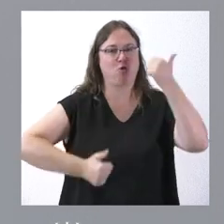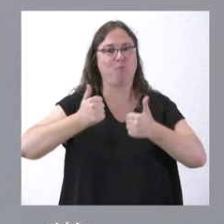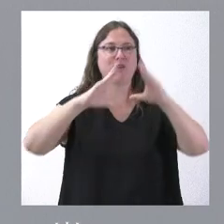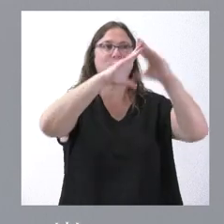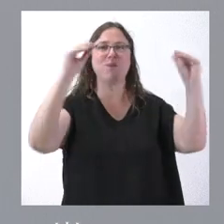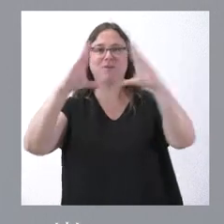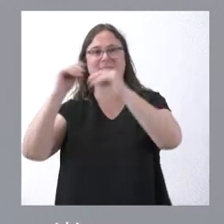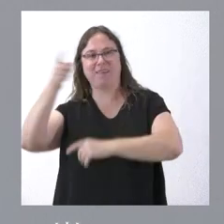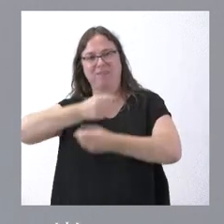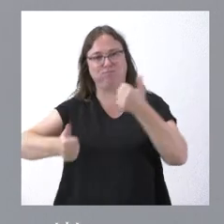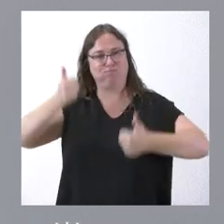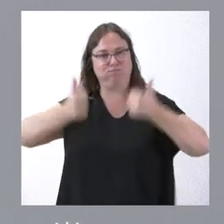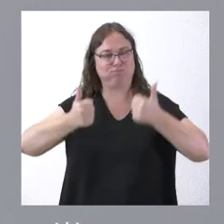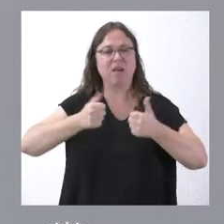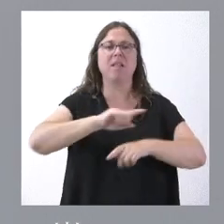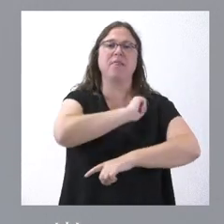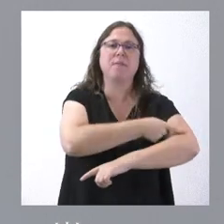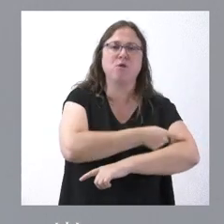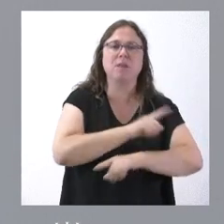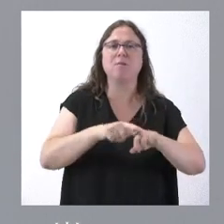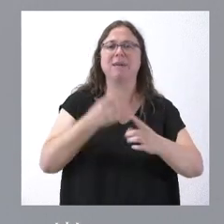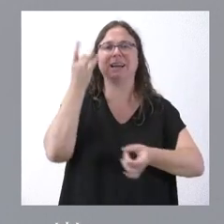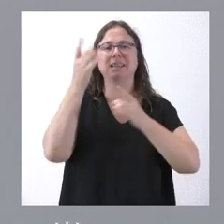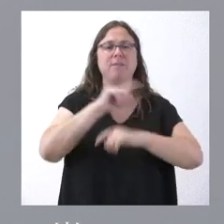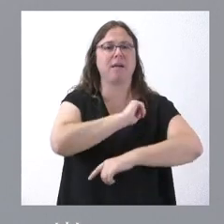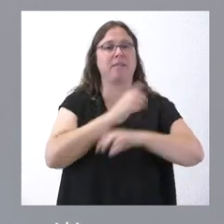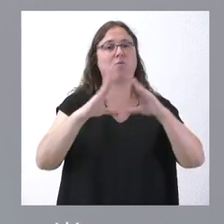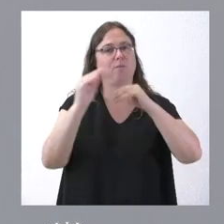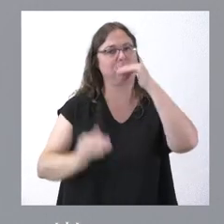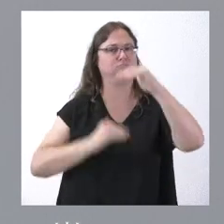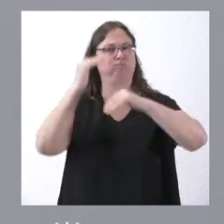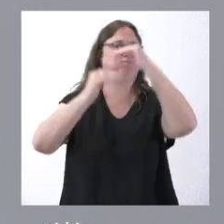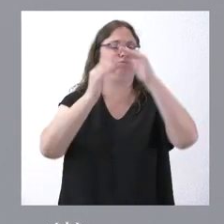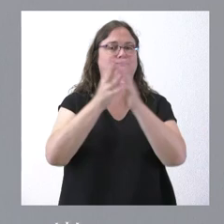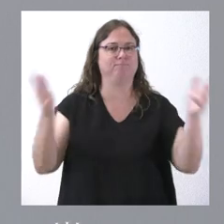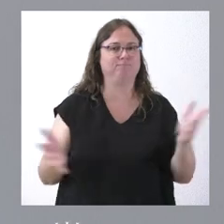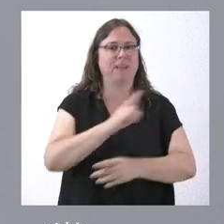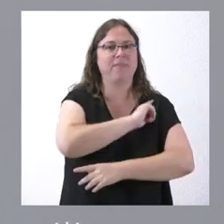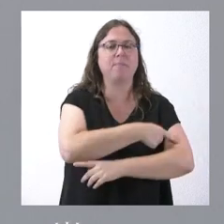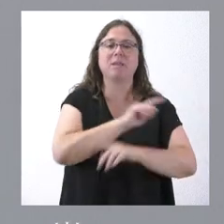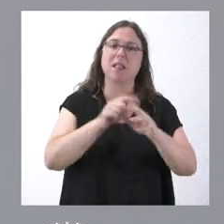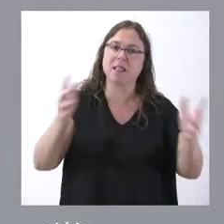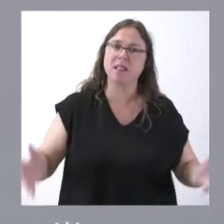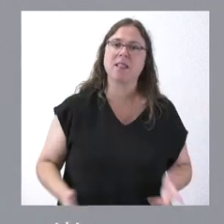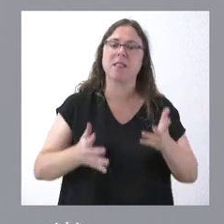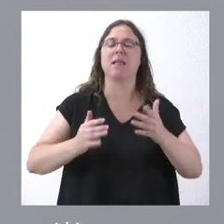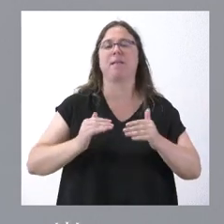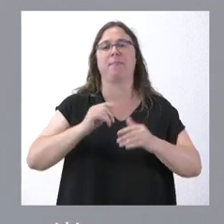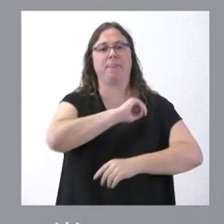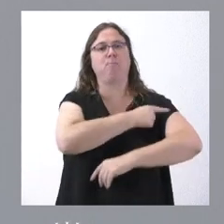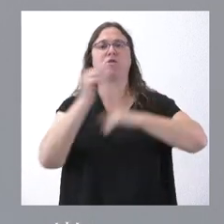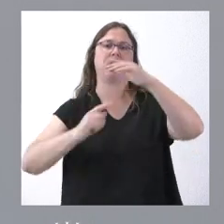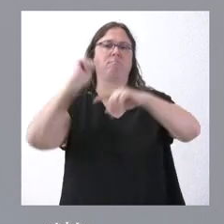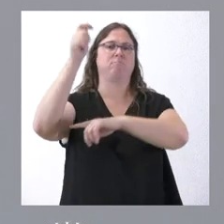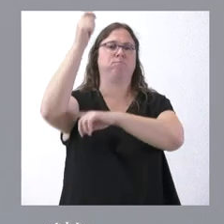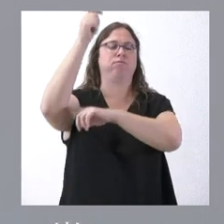interuniversitaria, el equipamiento deportivo, las actividades universitarias de promoción deportiva y el desarrollo e impulso del deporte de alto nivel en las universidades